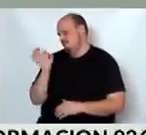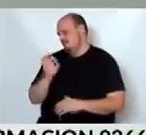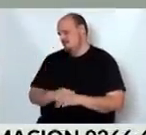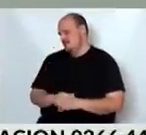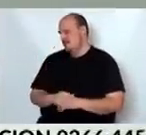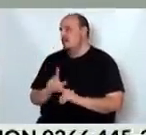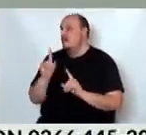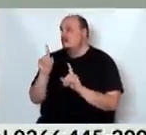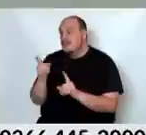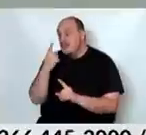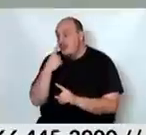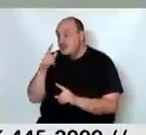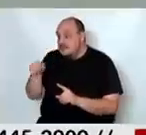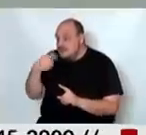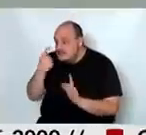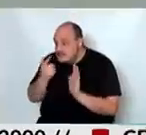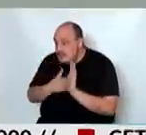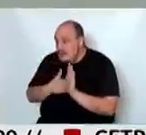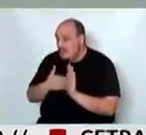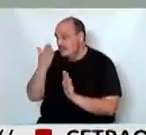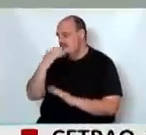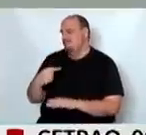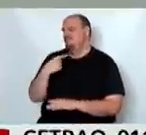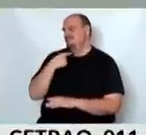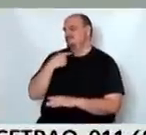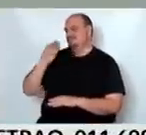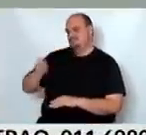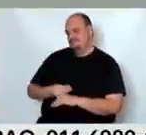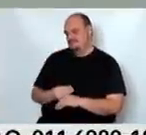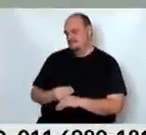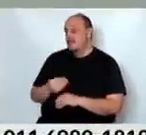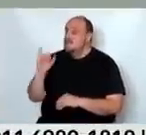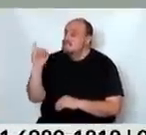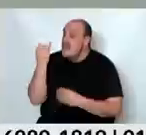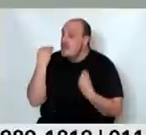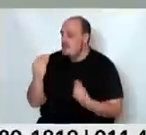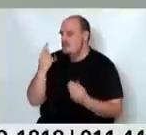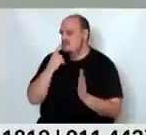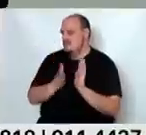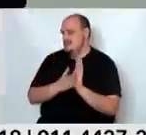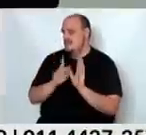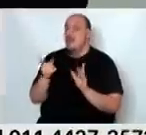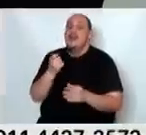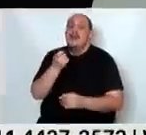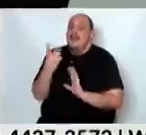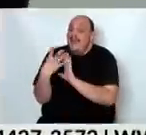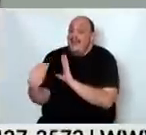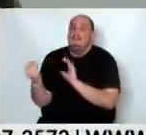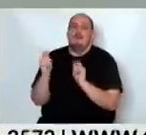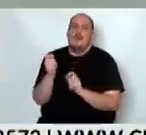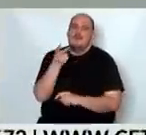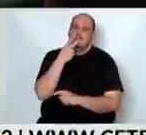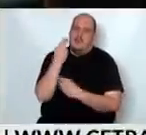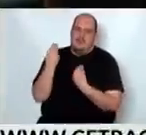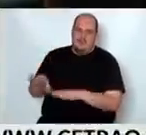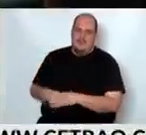el juego se te va de las manos. No probar es lo mejor. Tal vez el ejemplo mío fue dejar de fumar cigarrillo, que me costaba